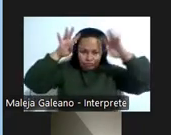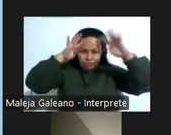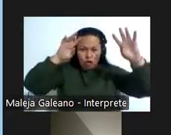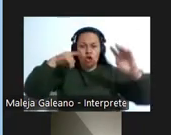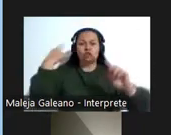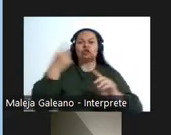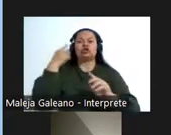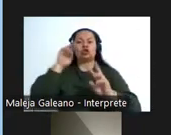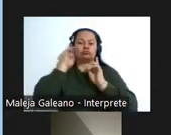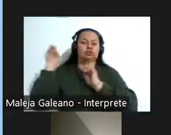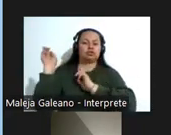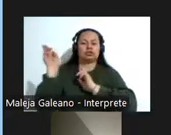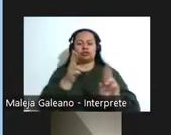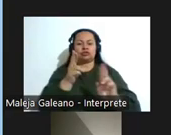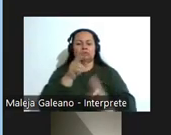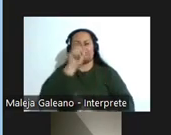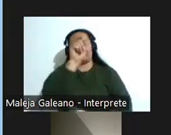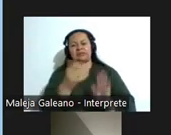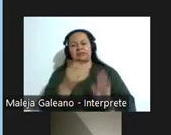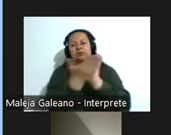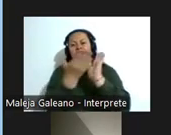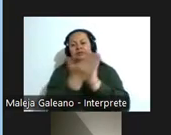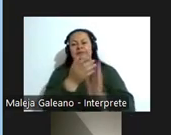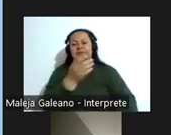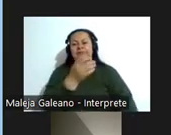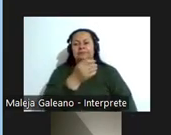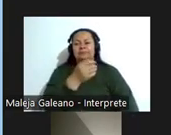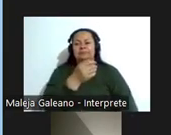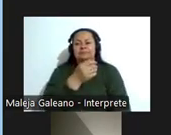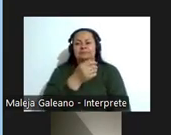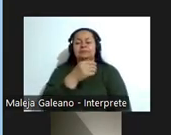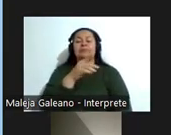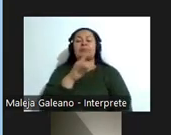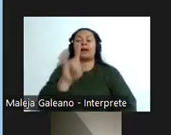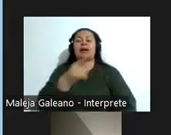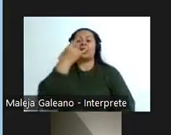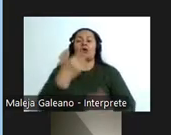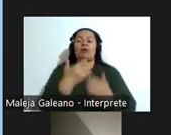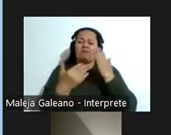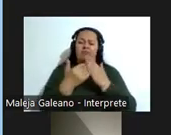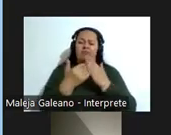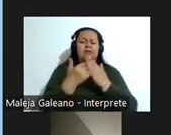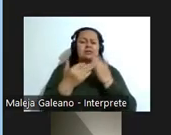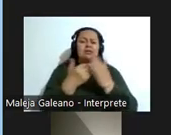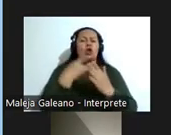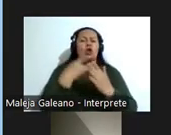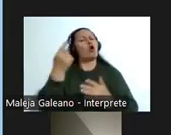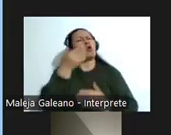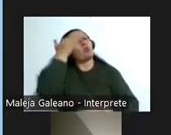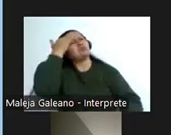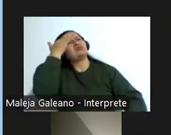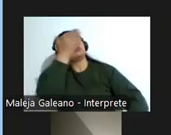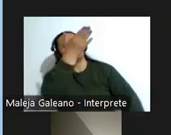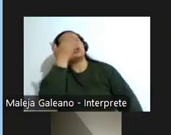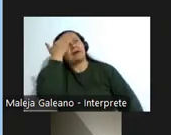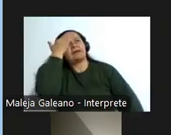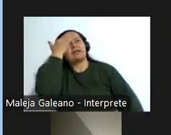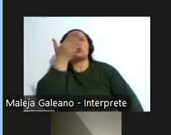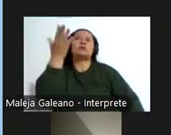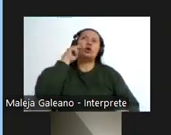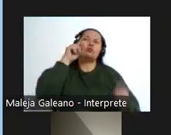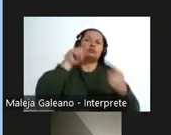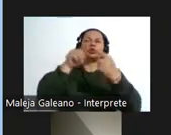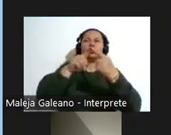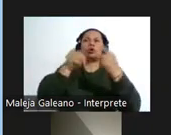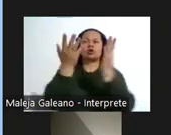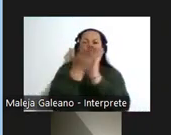y nos reconozcan como sujetos de estudio. Y es algo que es muy fácil denominar, ¿no? ¿Cuál es tu objeto de saber? ¿Cuál es tu objeto de estudio? Y